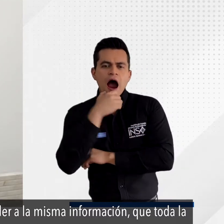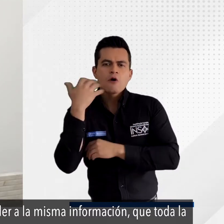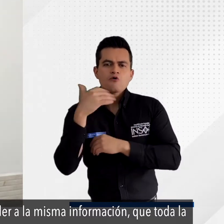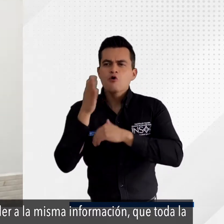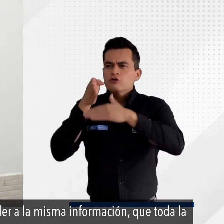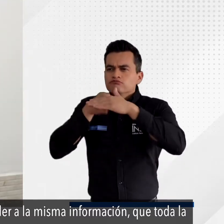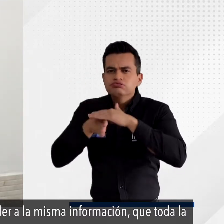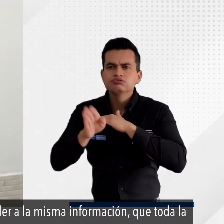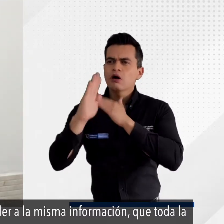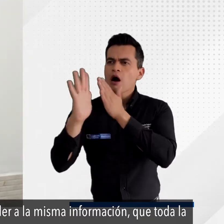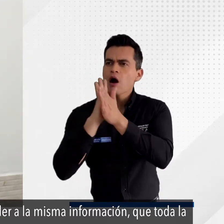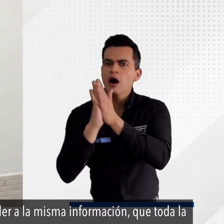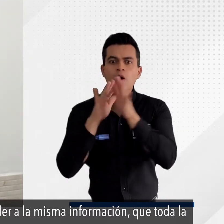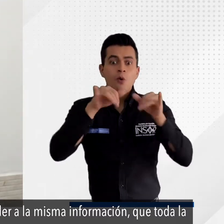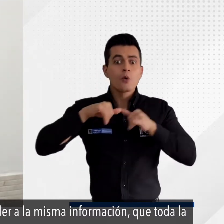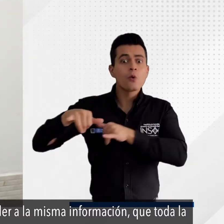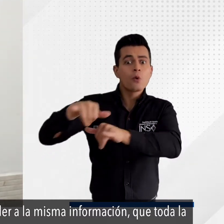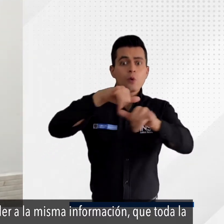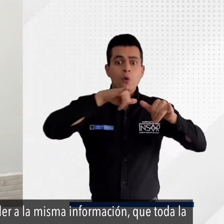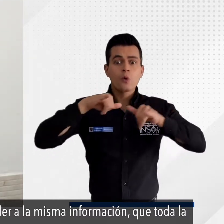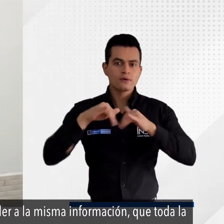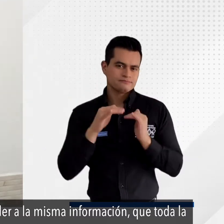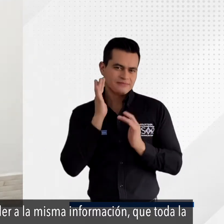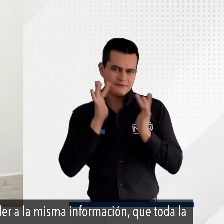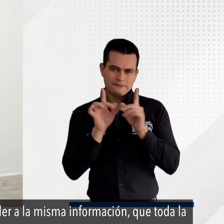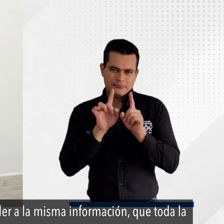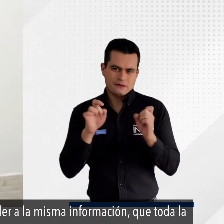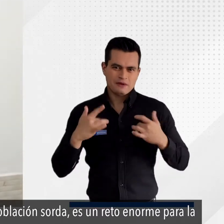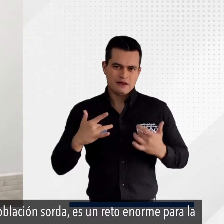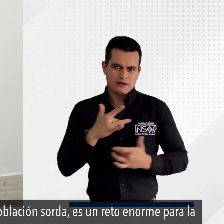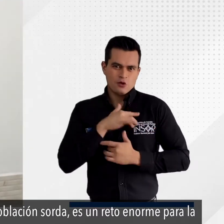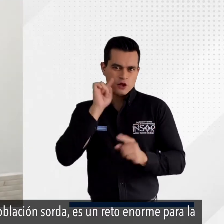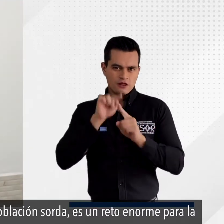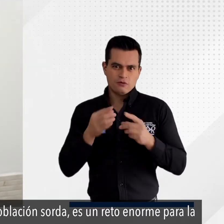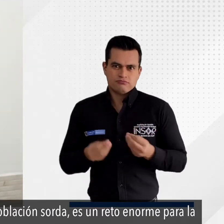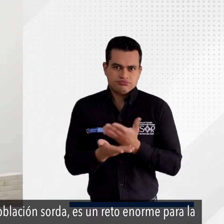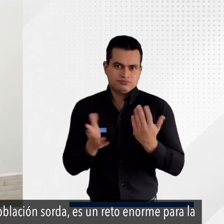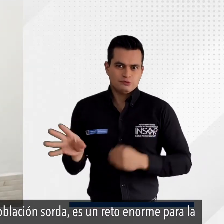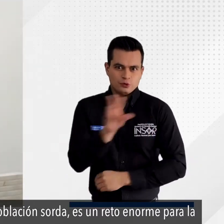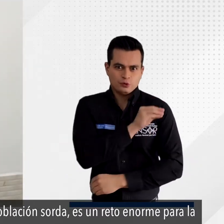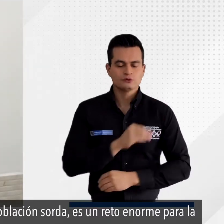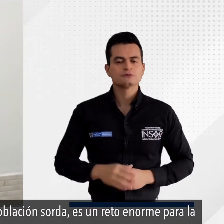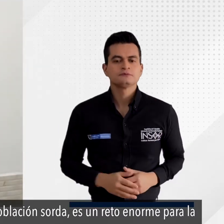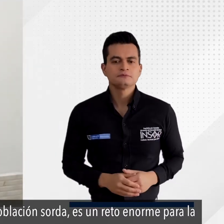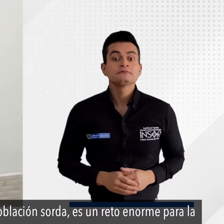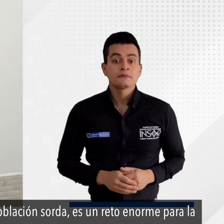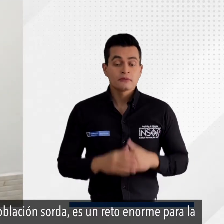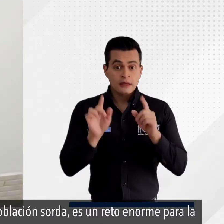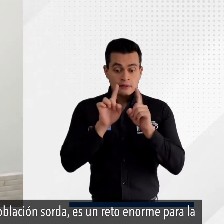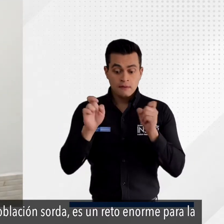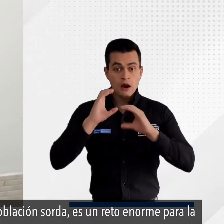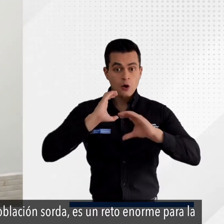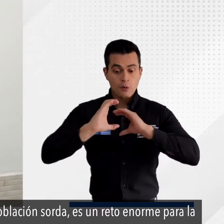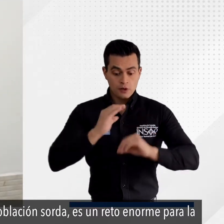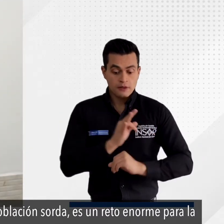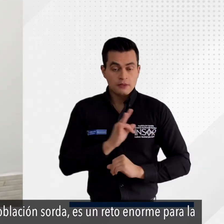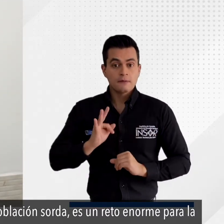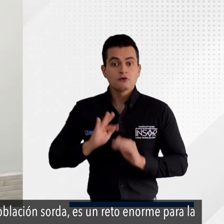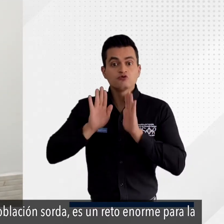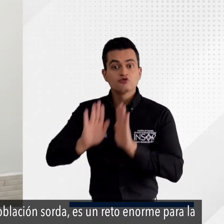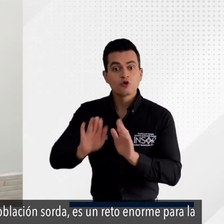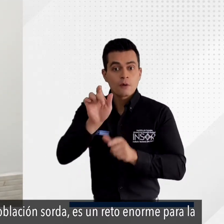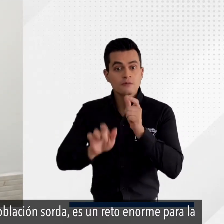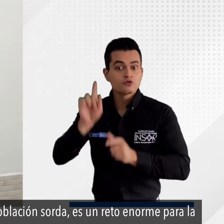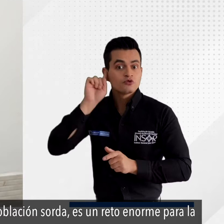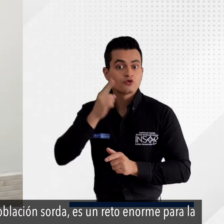misma información que toda la población cuando hablamos de salud para todos. Por lo tanto, esta comunicación terapéutica de la población